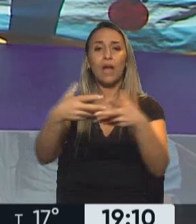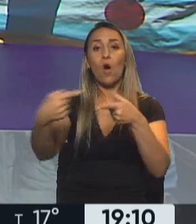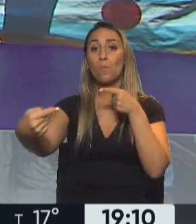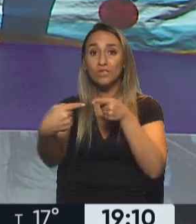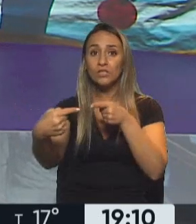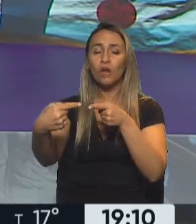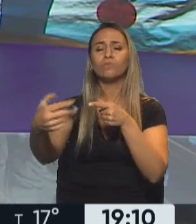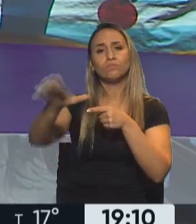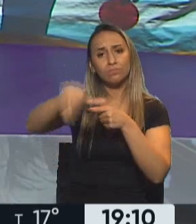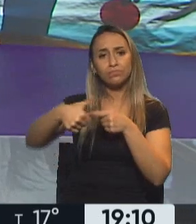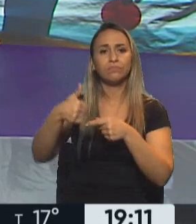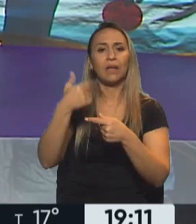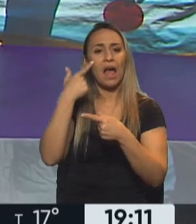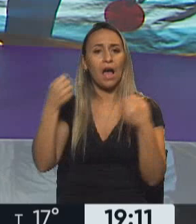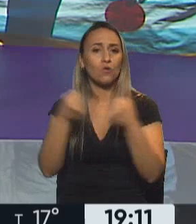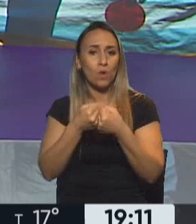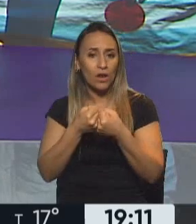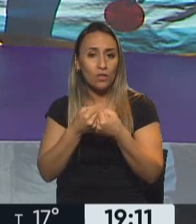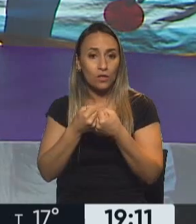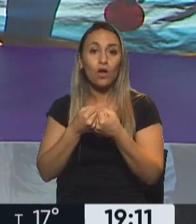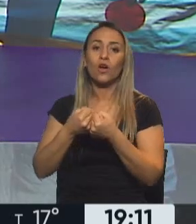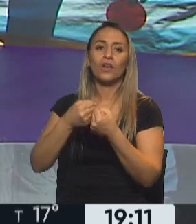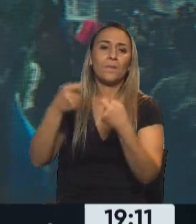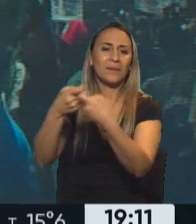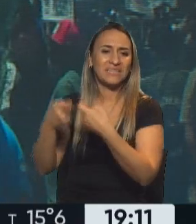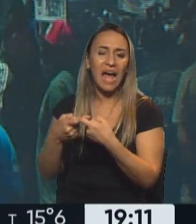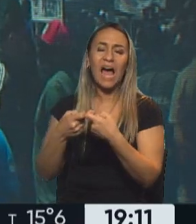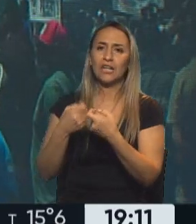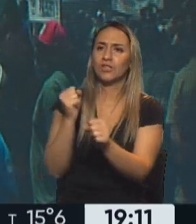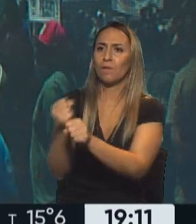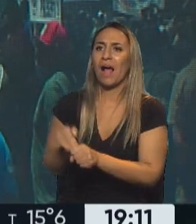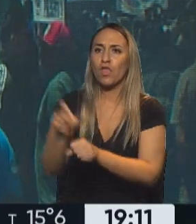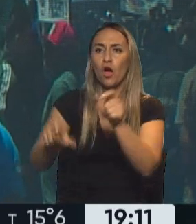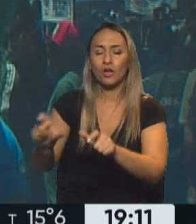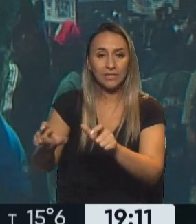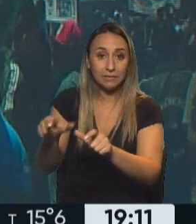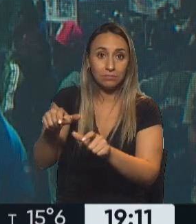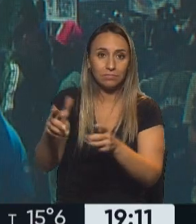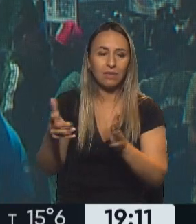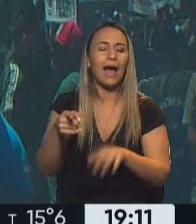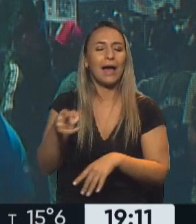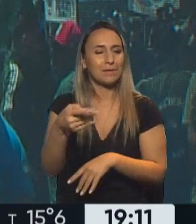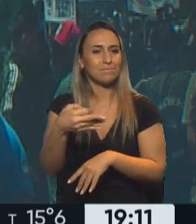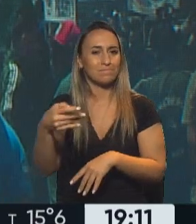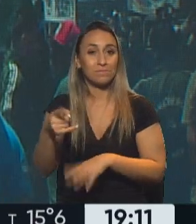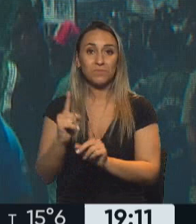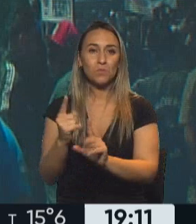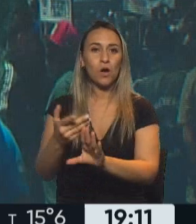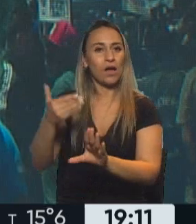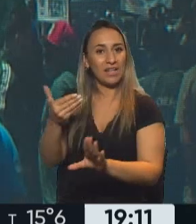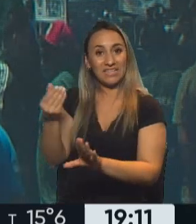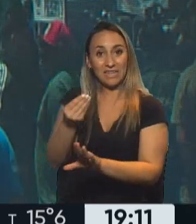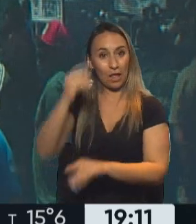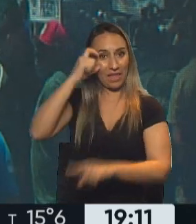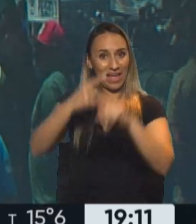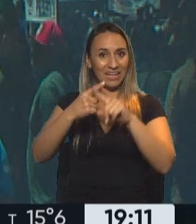los empresarios y los trabajadores. Sí. Ahí sí aparece un actor que me parece que en el discurso, por lo menos el que vimos el sábado en la ex ESMA